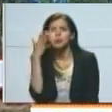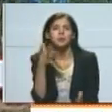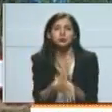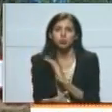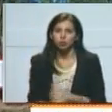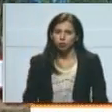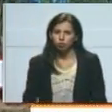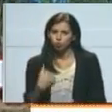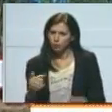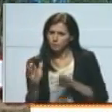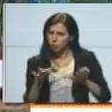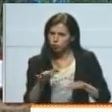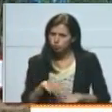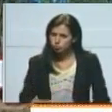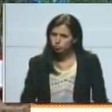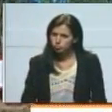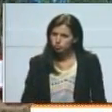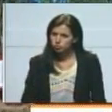de lo que pasó.